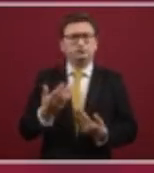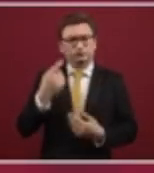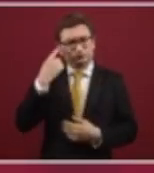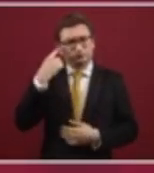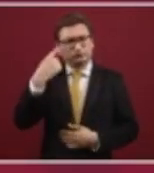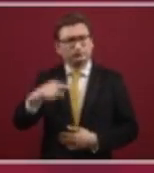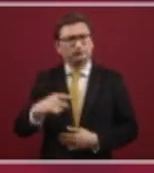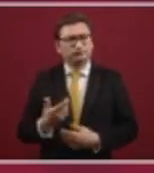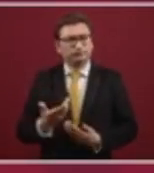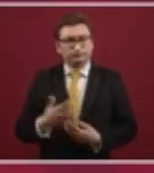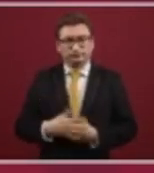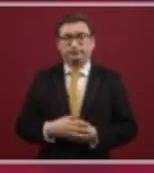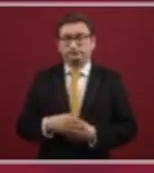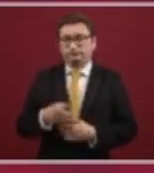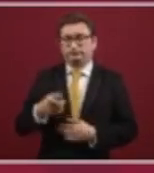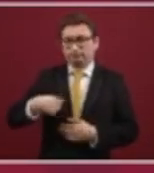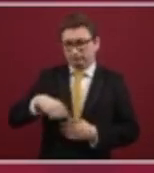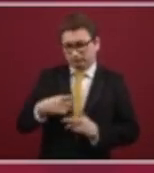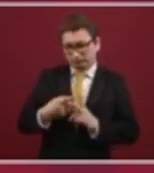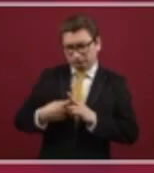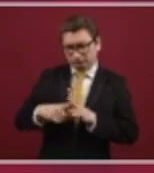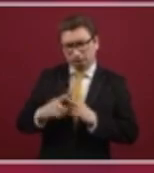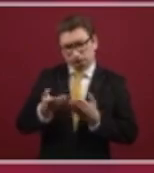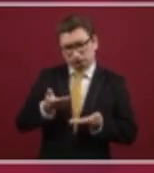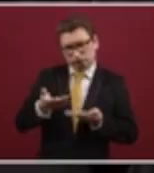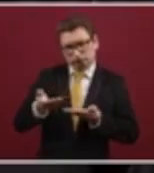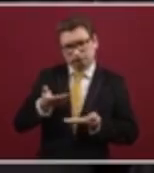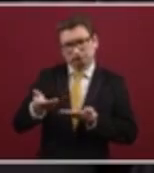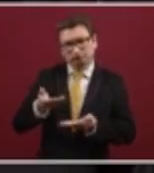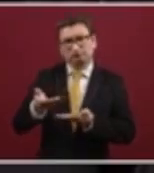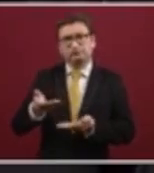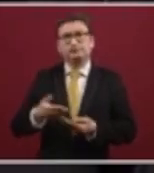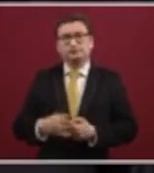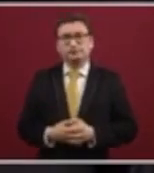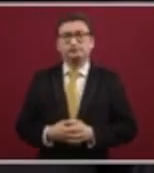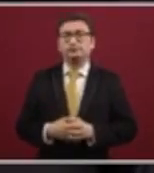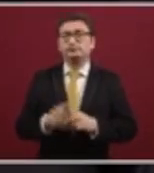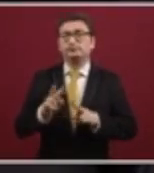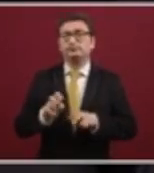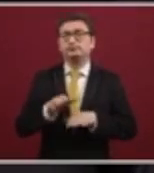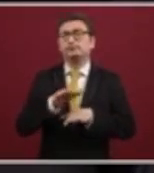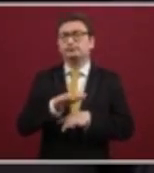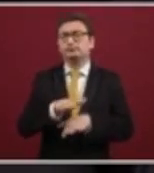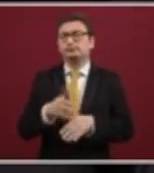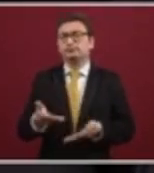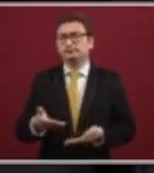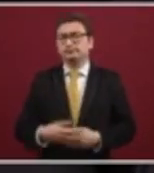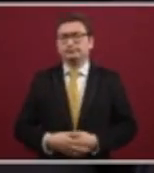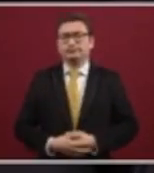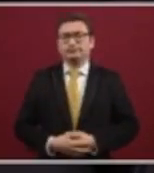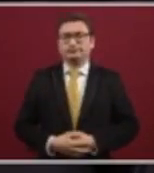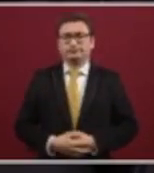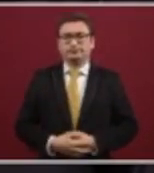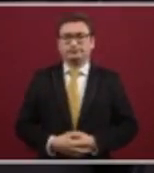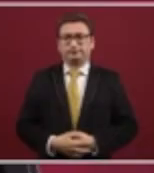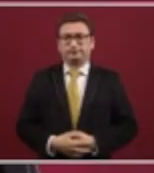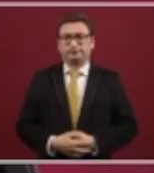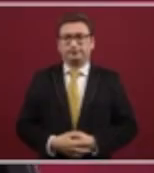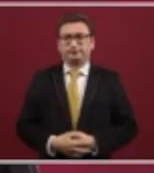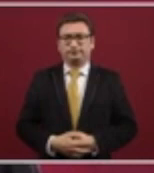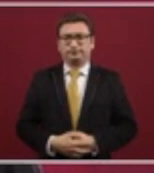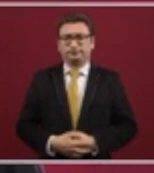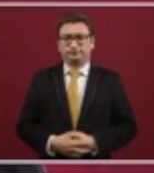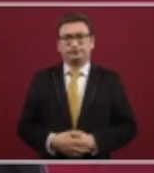iniciar la cooperación en materia de impulso a